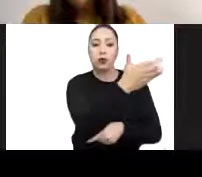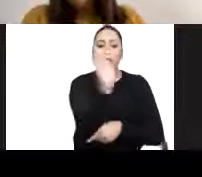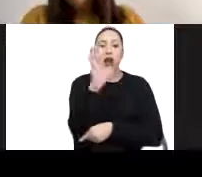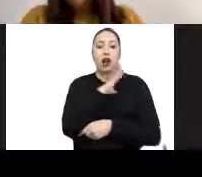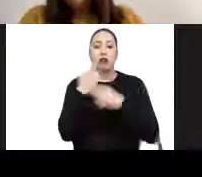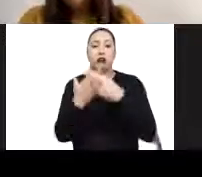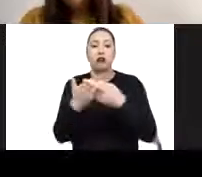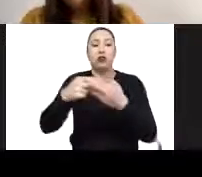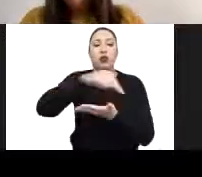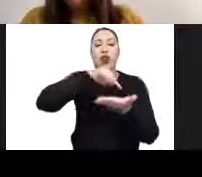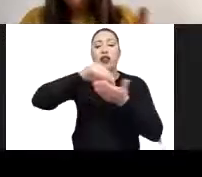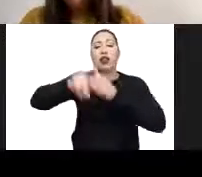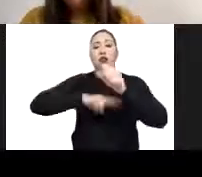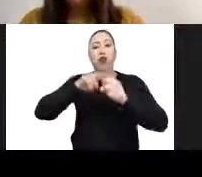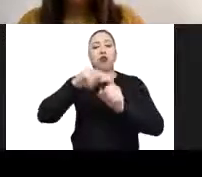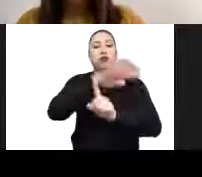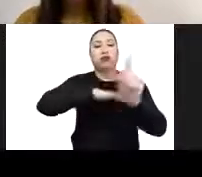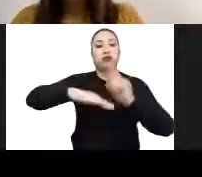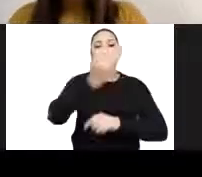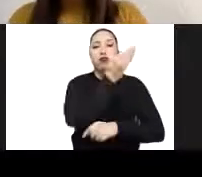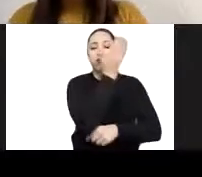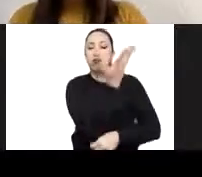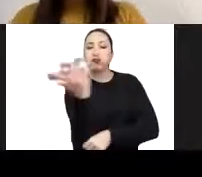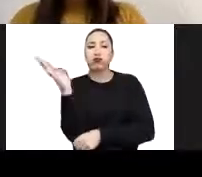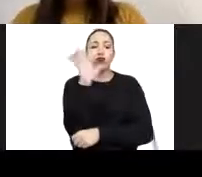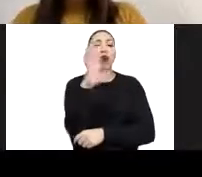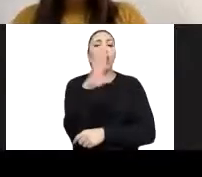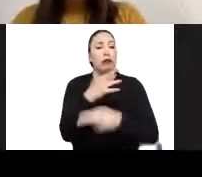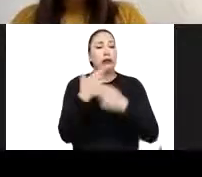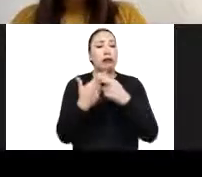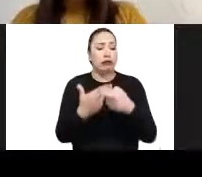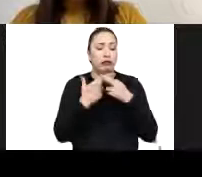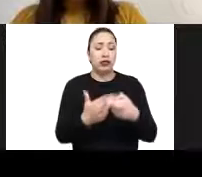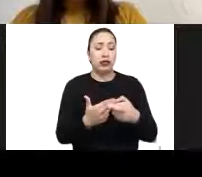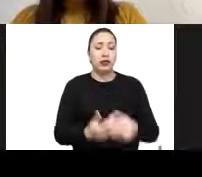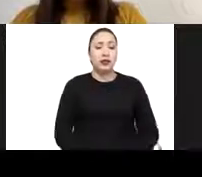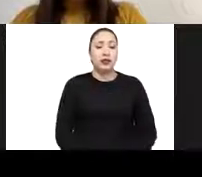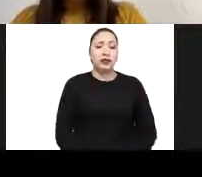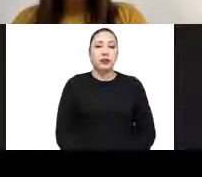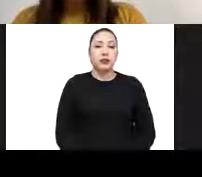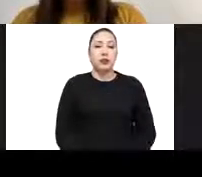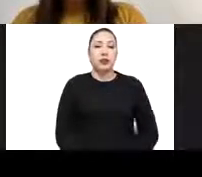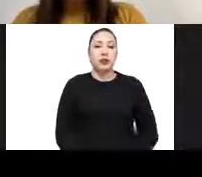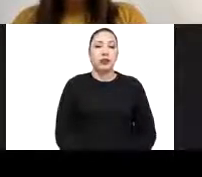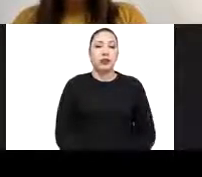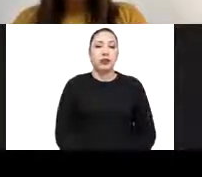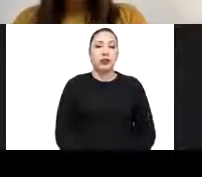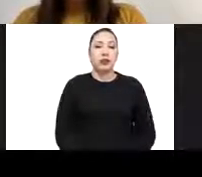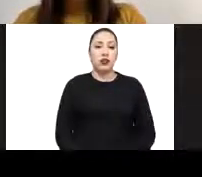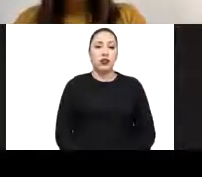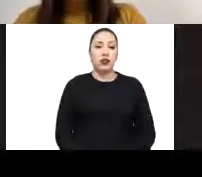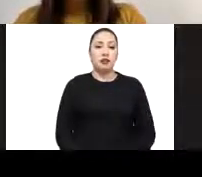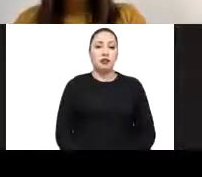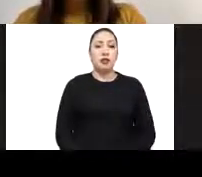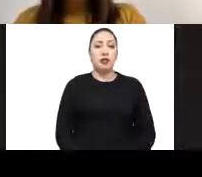Es decir, tienen áreas naturales de importancia dentro de su territorio, ¿no? Hay unas